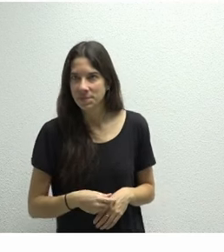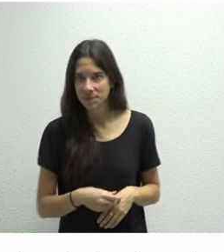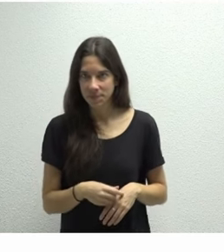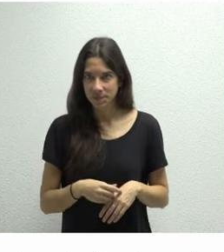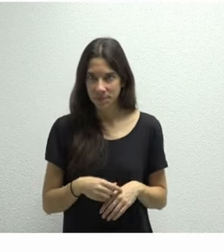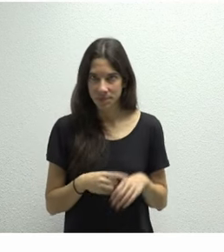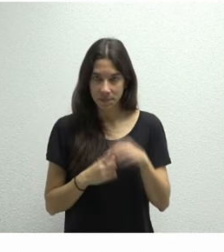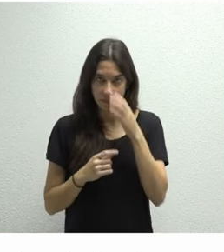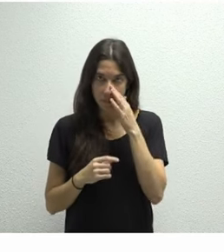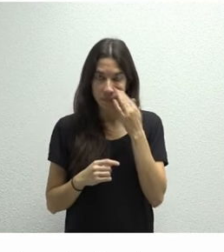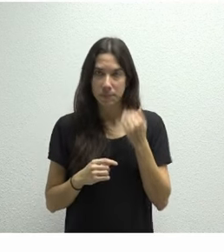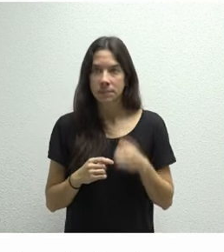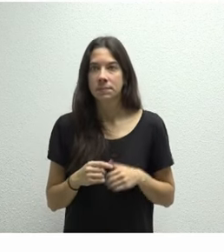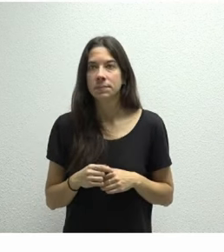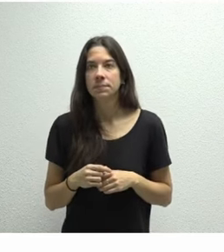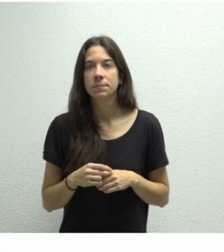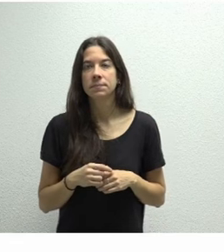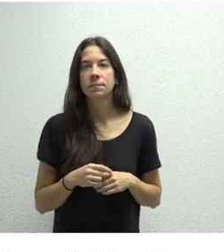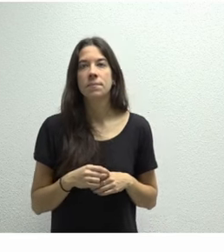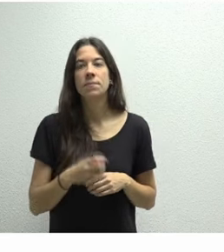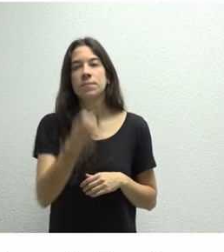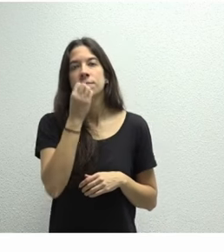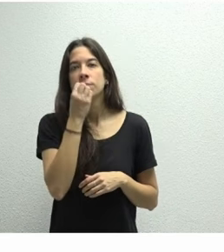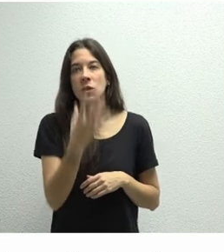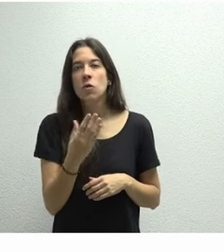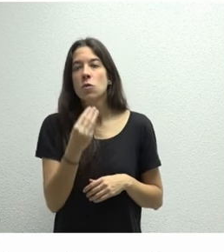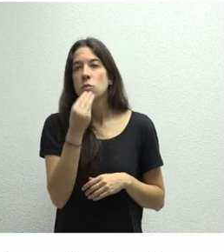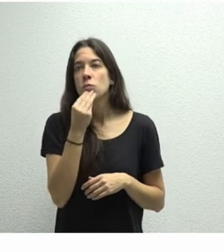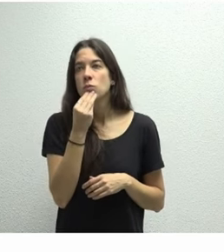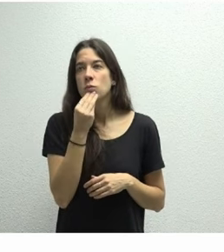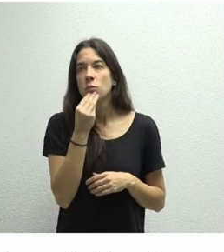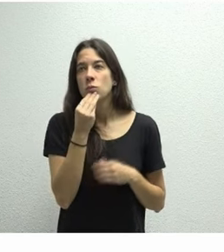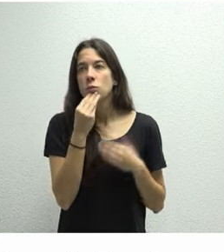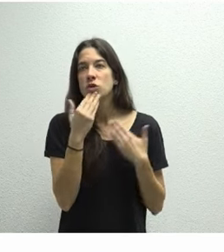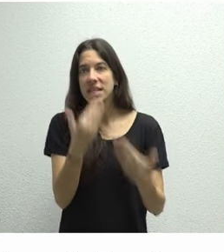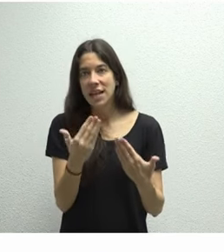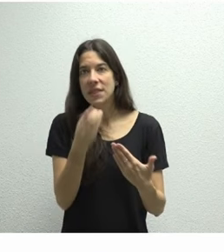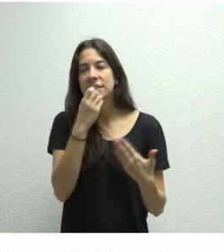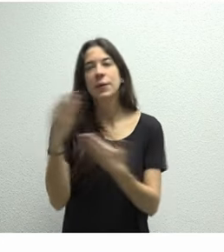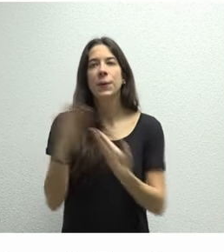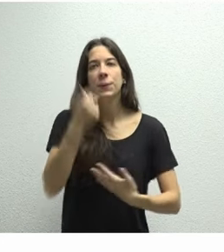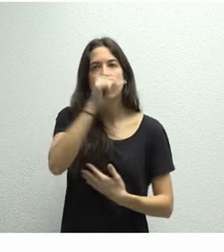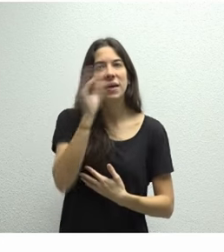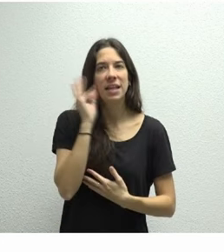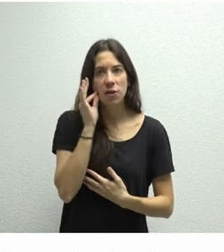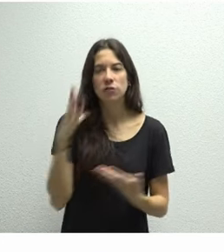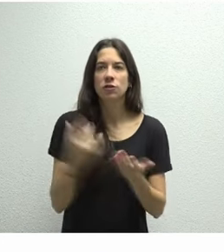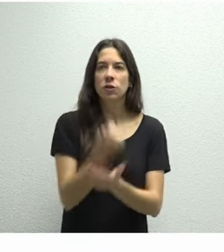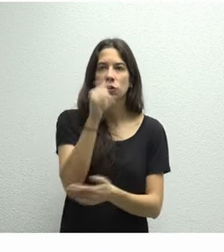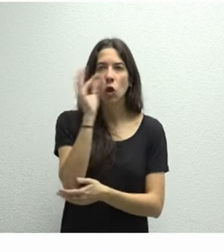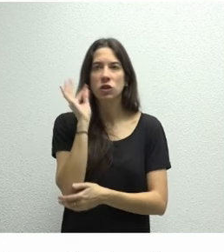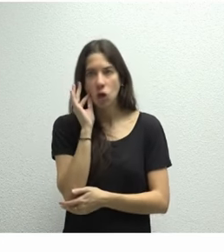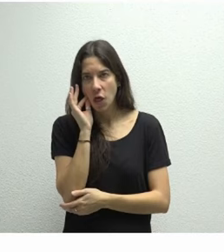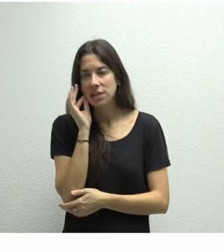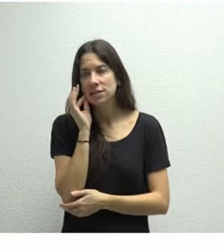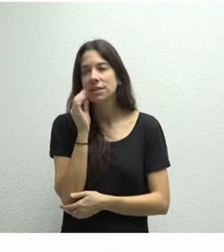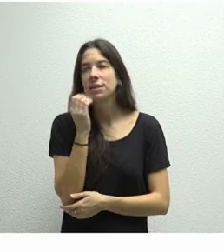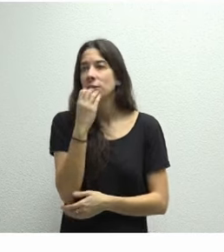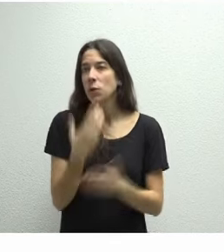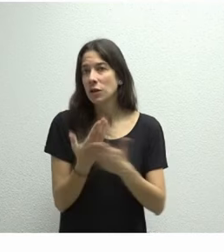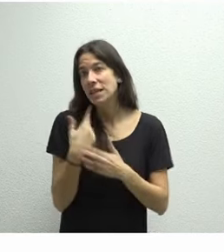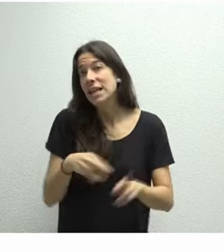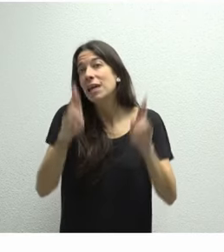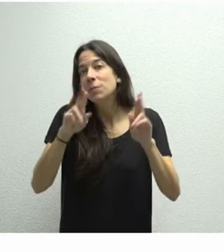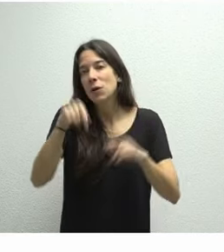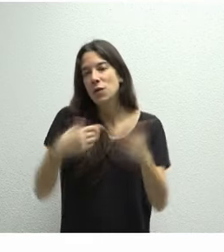Muchas gracias y bienvenidos a todas y a todos buenos días espero que sea una jornada seguro que